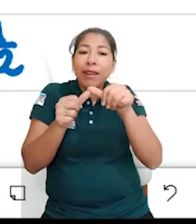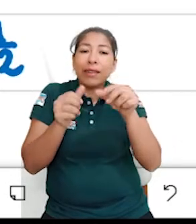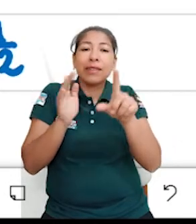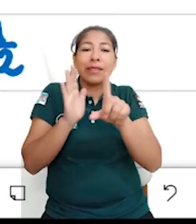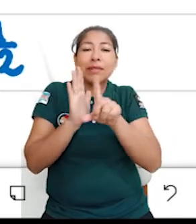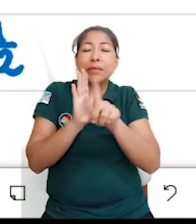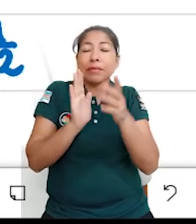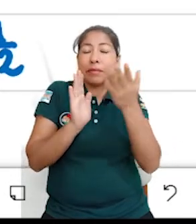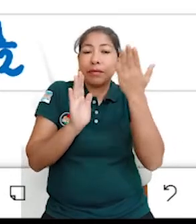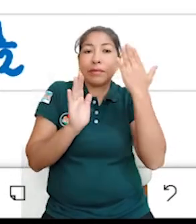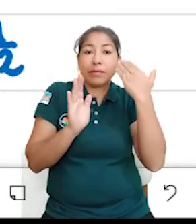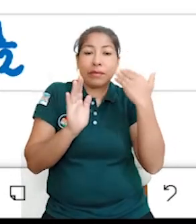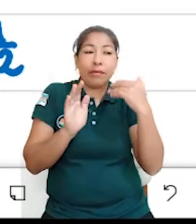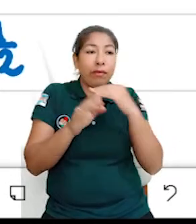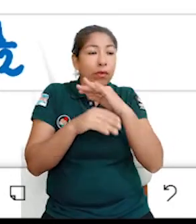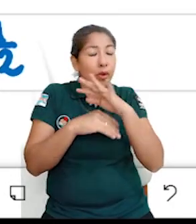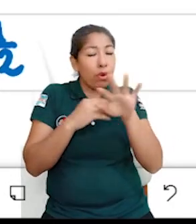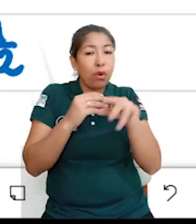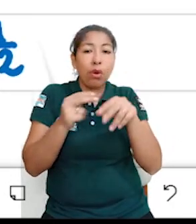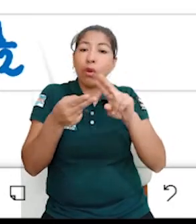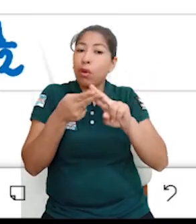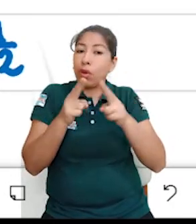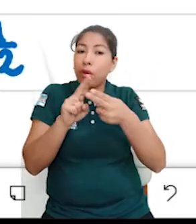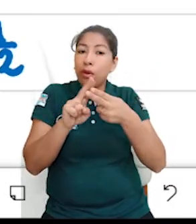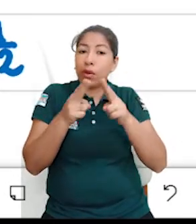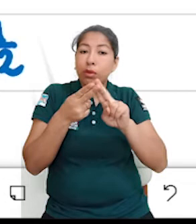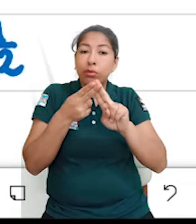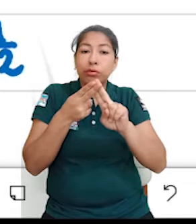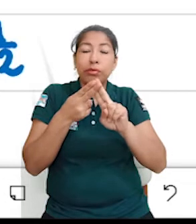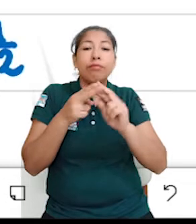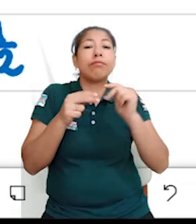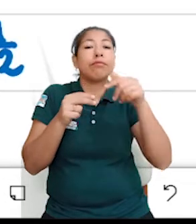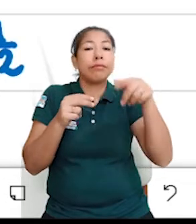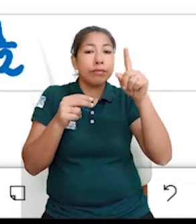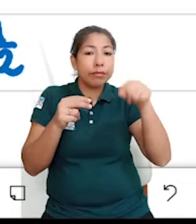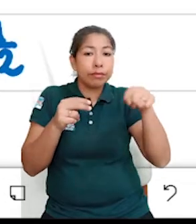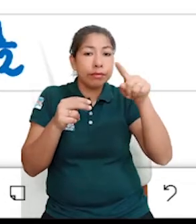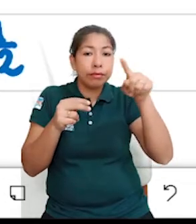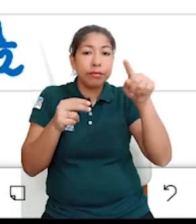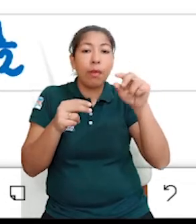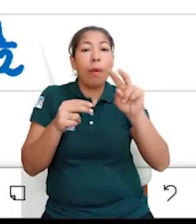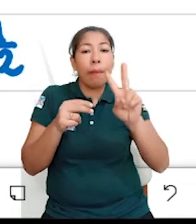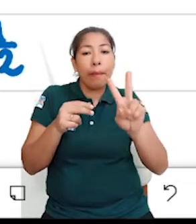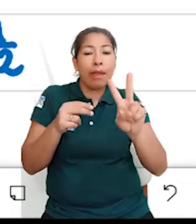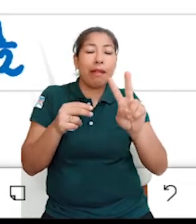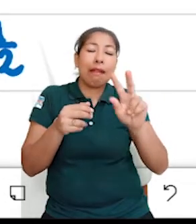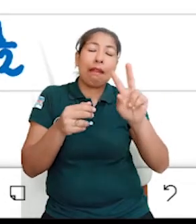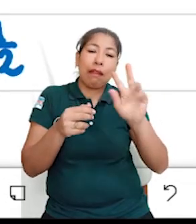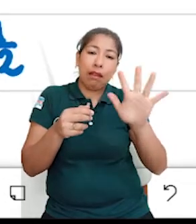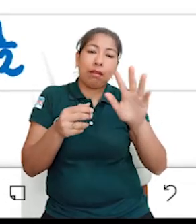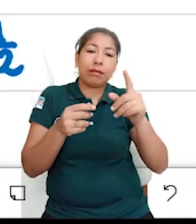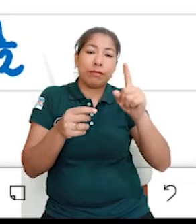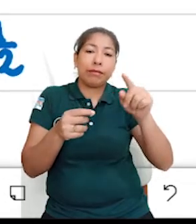nuestro 25 elevado a 1/2 significa raíz de 25, cuyo índice es